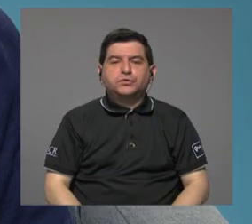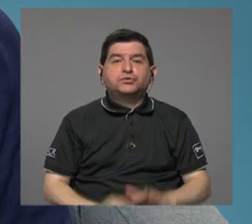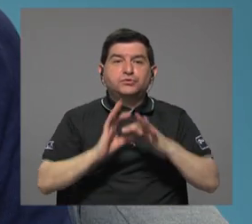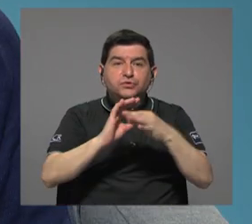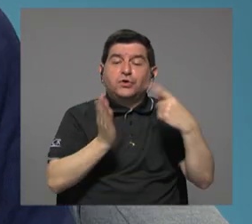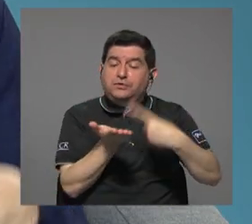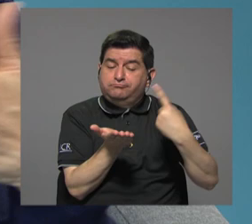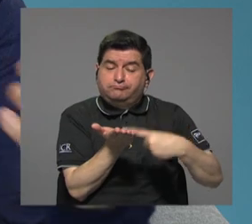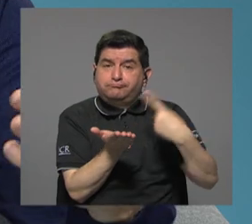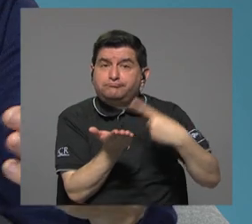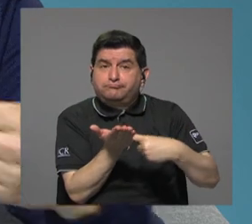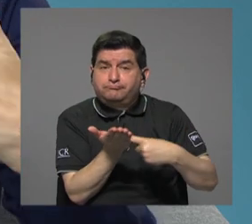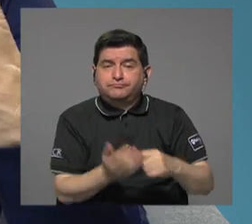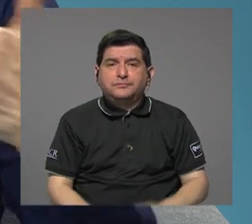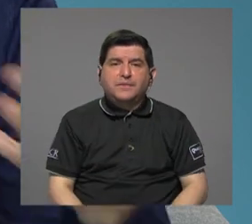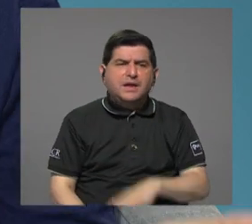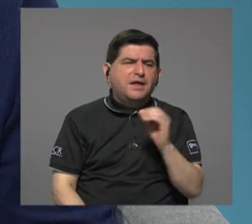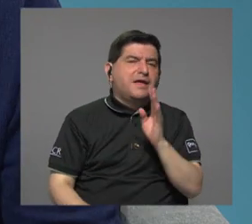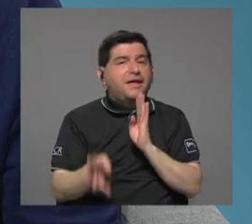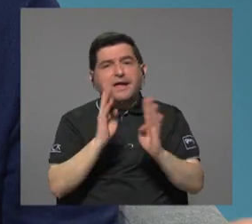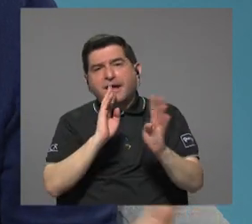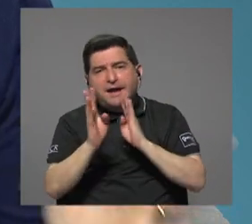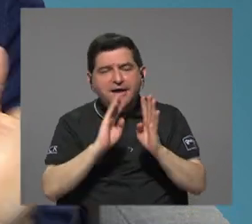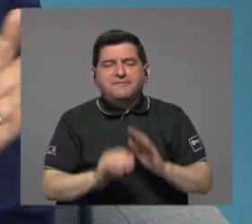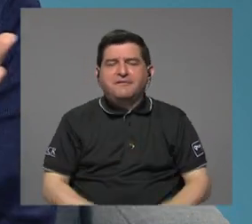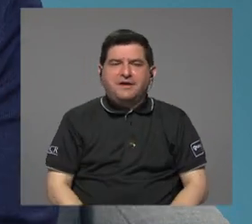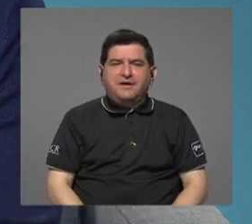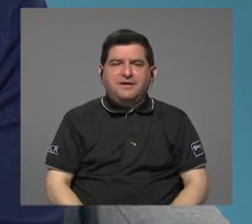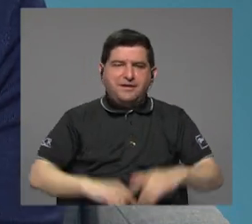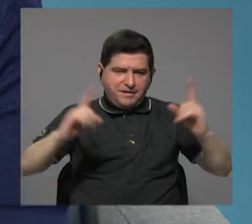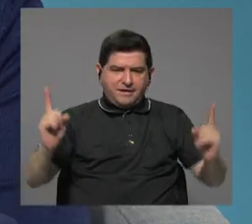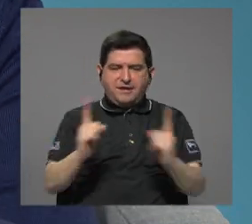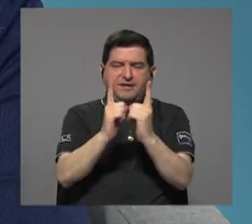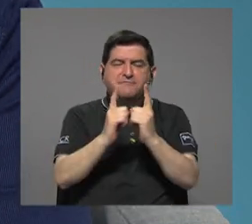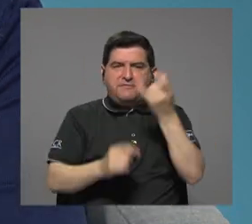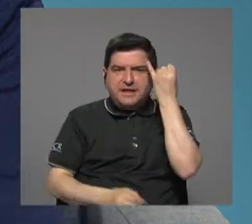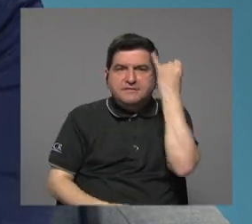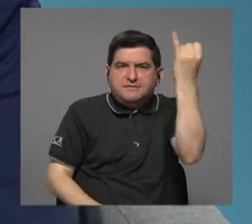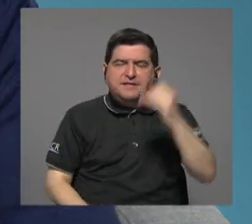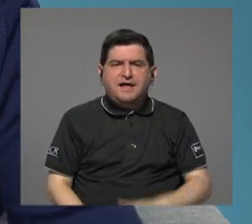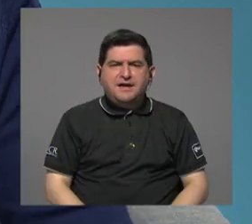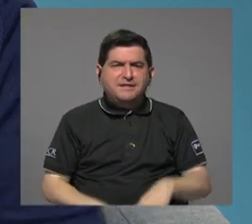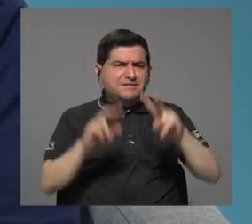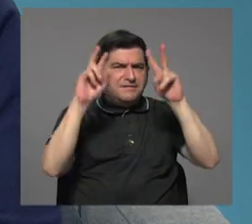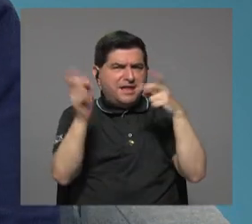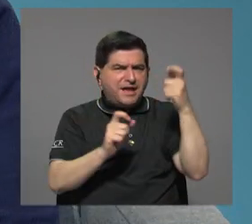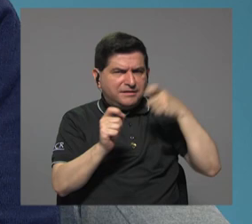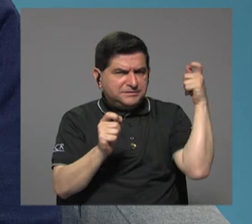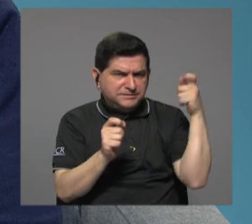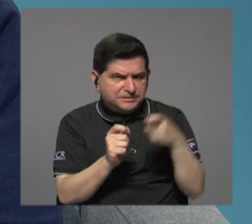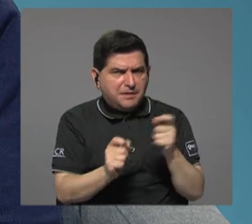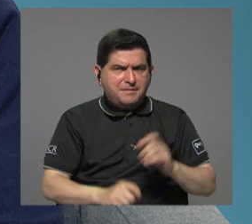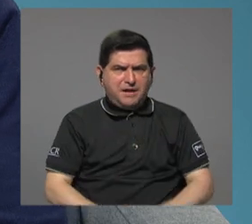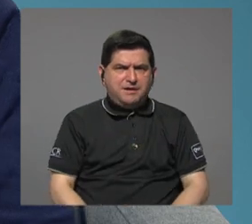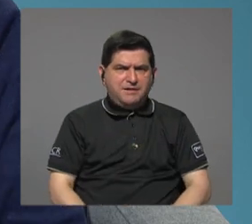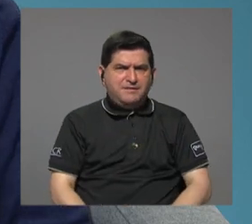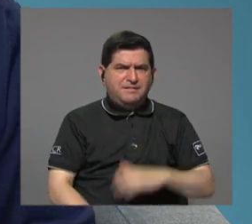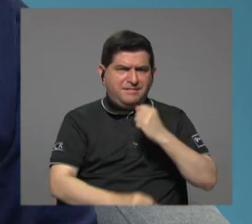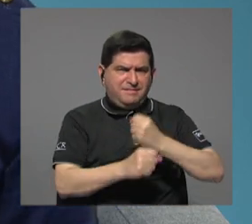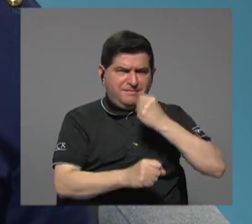al debate que bueno en torno al conversatorio a la confrontación de ideas sobre este tema específicamente empleo